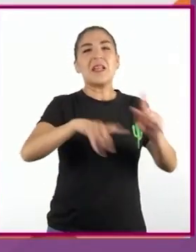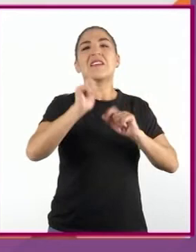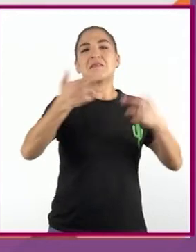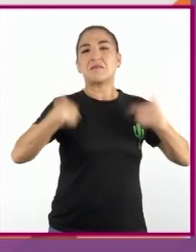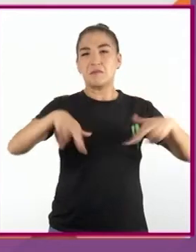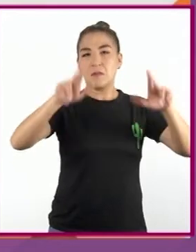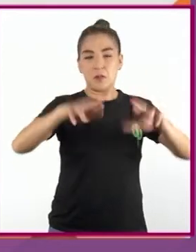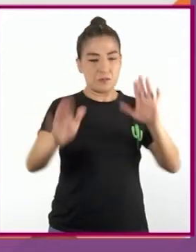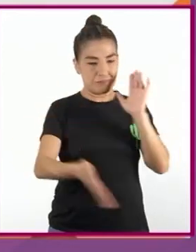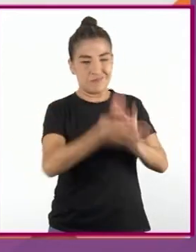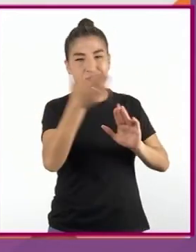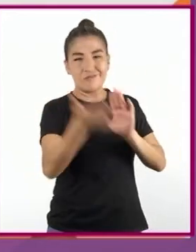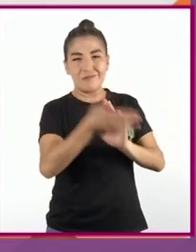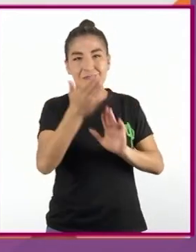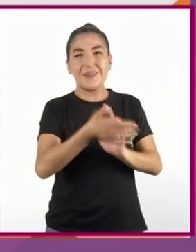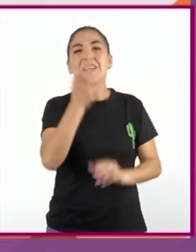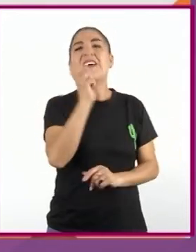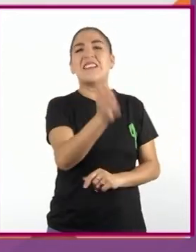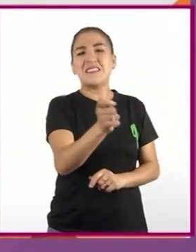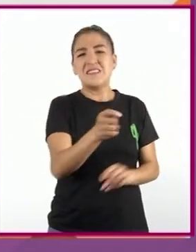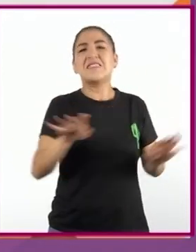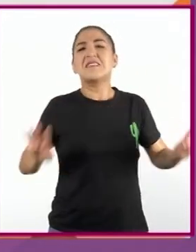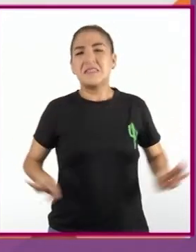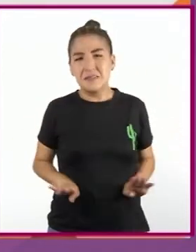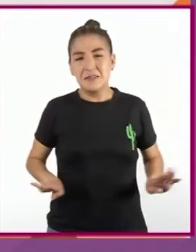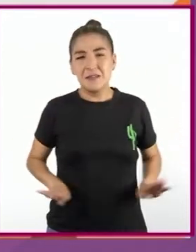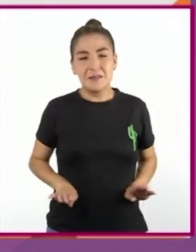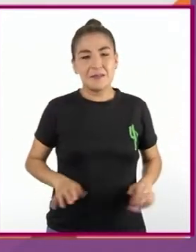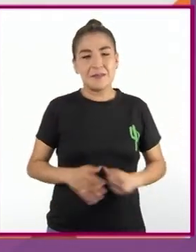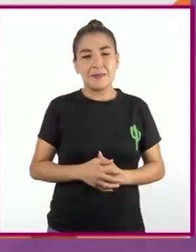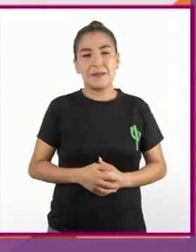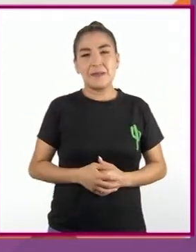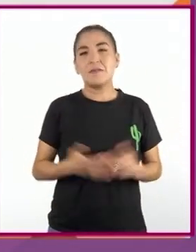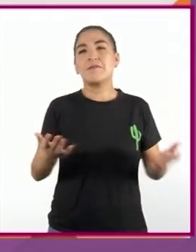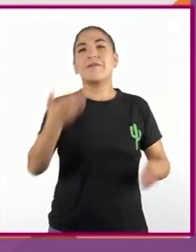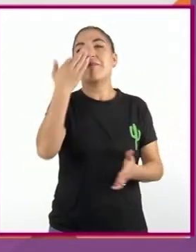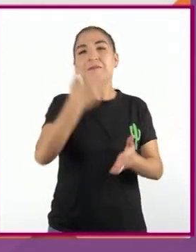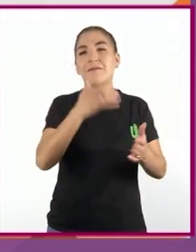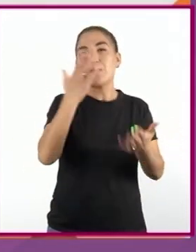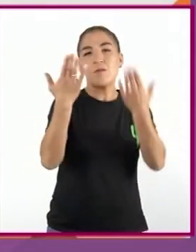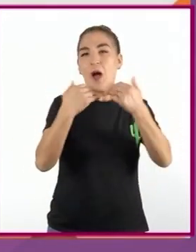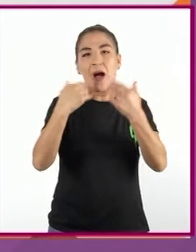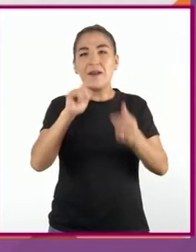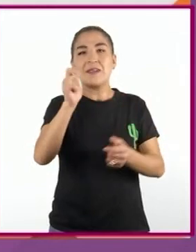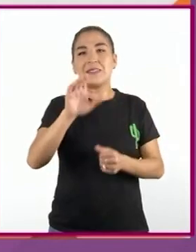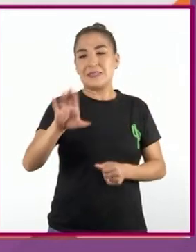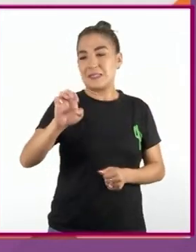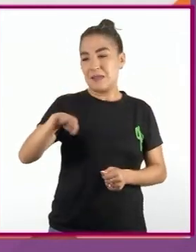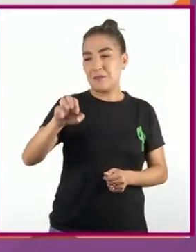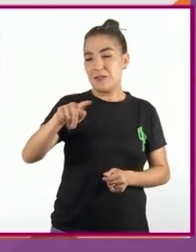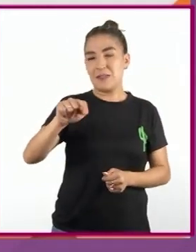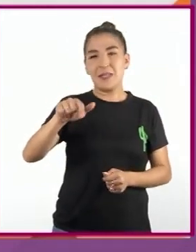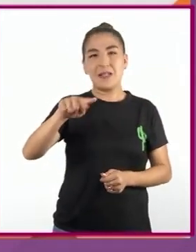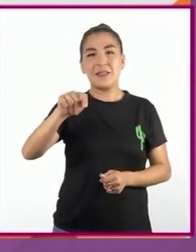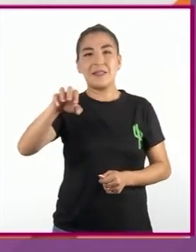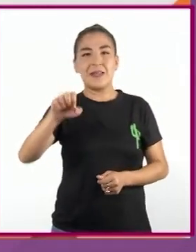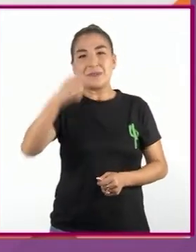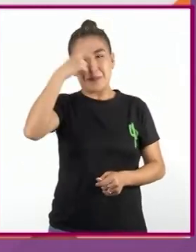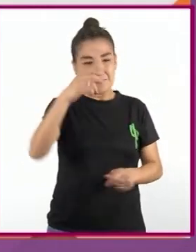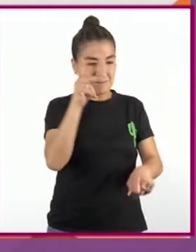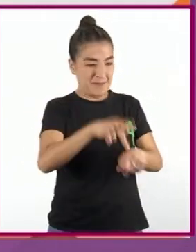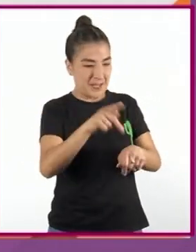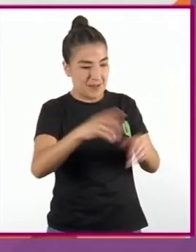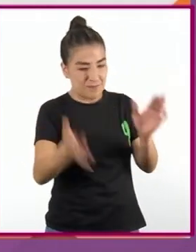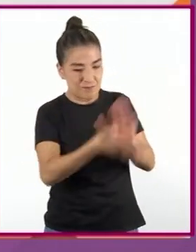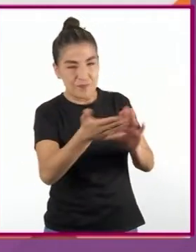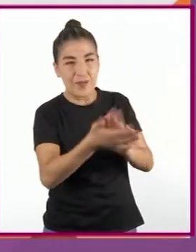sistema constructivo, el cual se caracteriza por la no utilización de cementantes en las piedras para elaborar sus